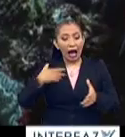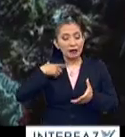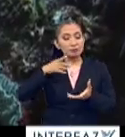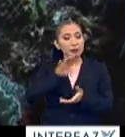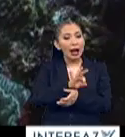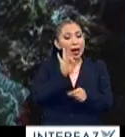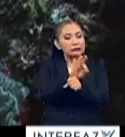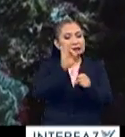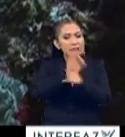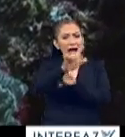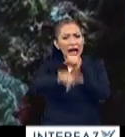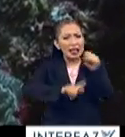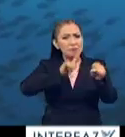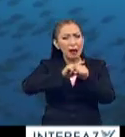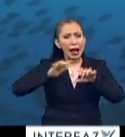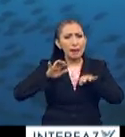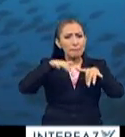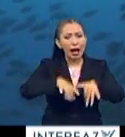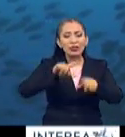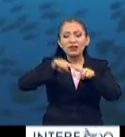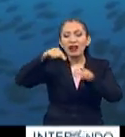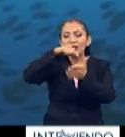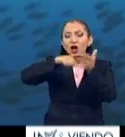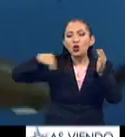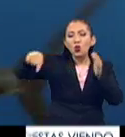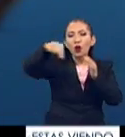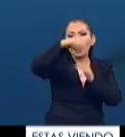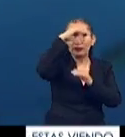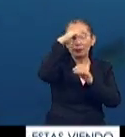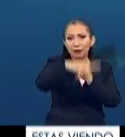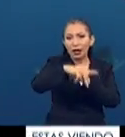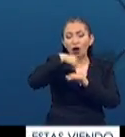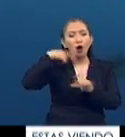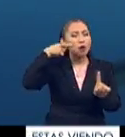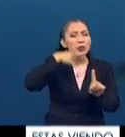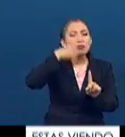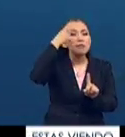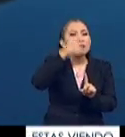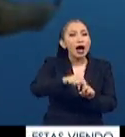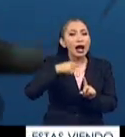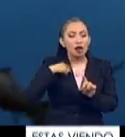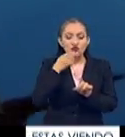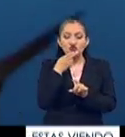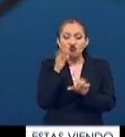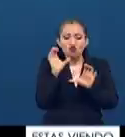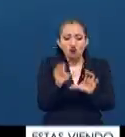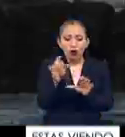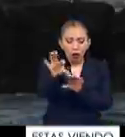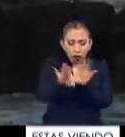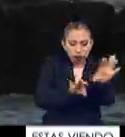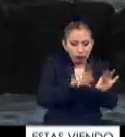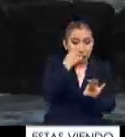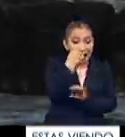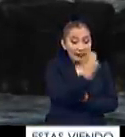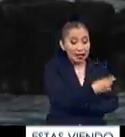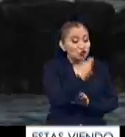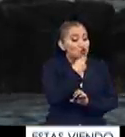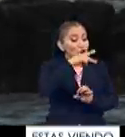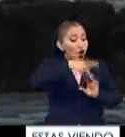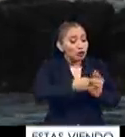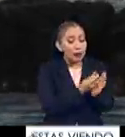para proteger la fauna marina que habita en las diferentes regiones del país. El objetivo es resguardar elementos para cuando se requiera su